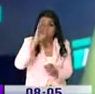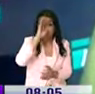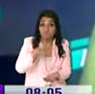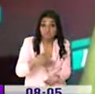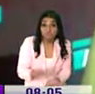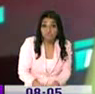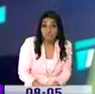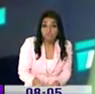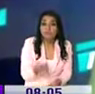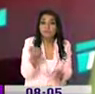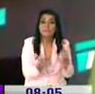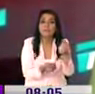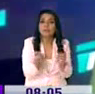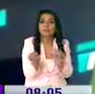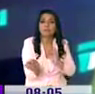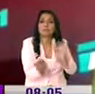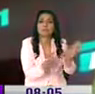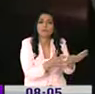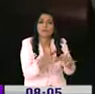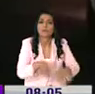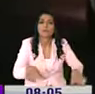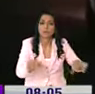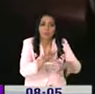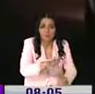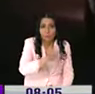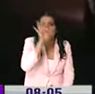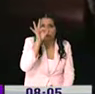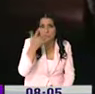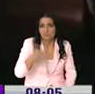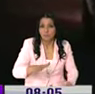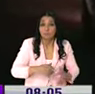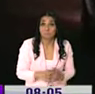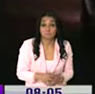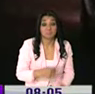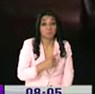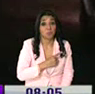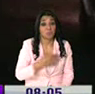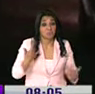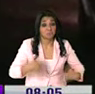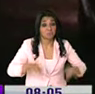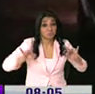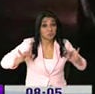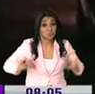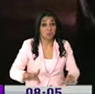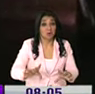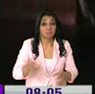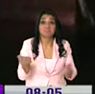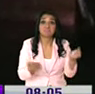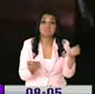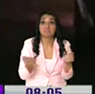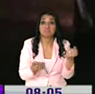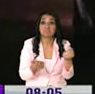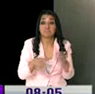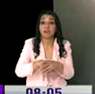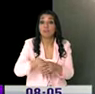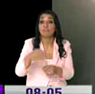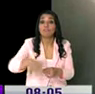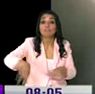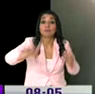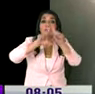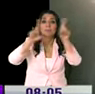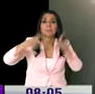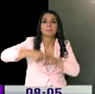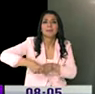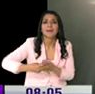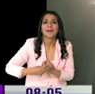vehículo ya se encontraba abandonado en el sector. Esta vez el propietario corrió con suerte, fue encontrada estacionada en las afueras de una mecánica por